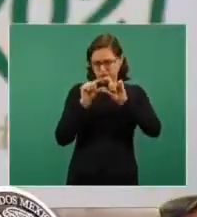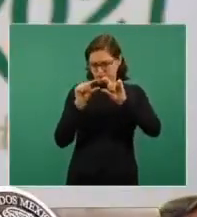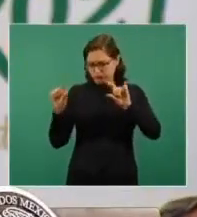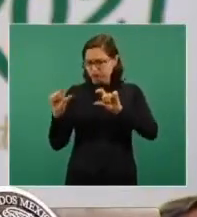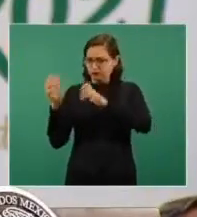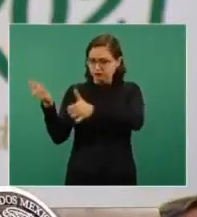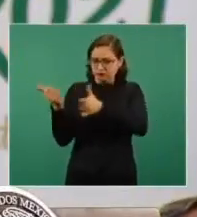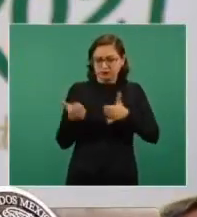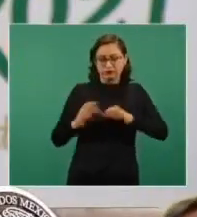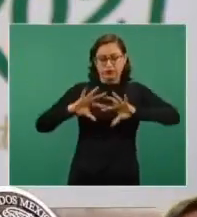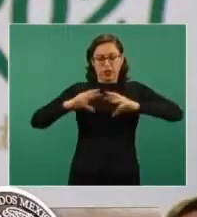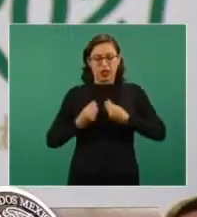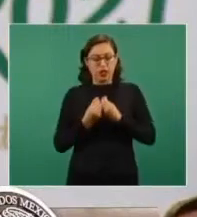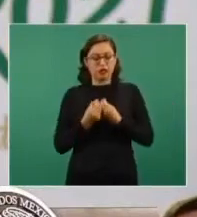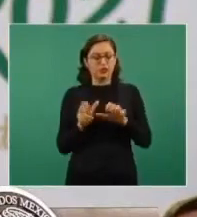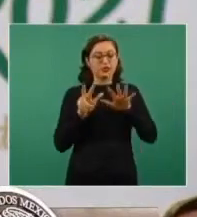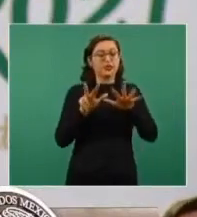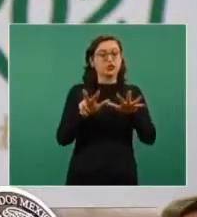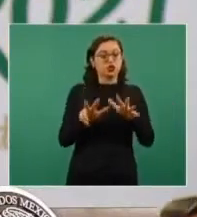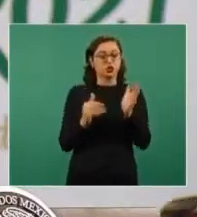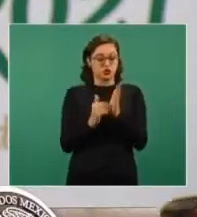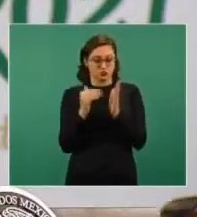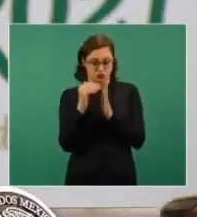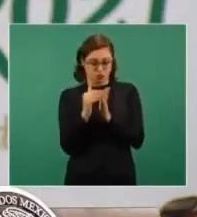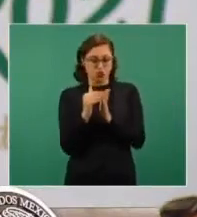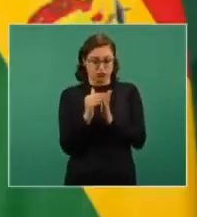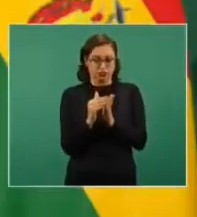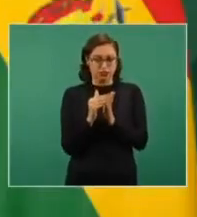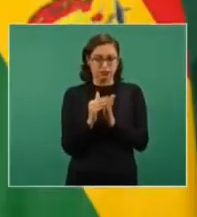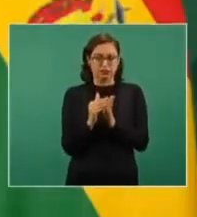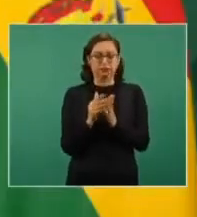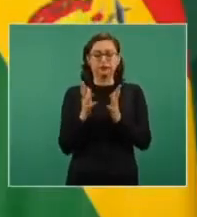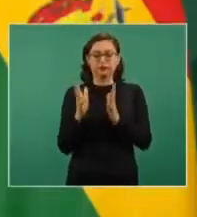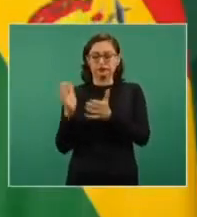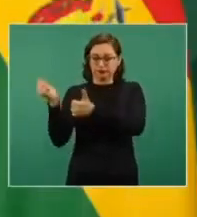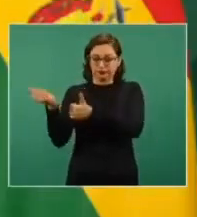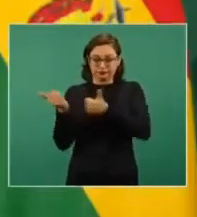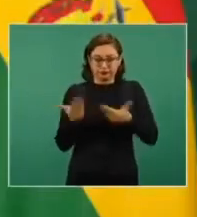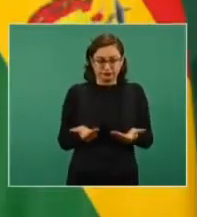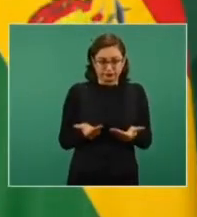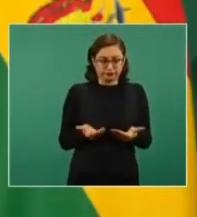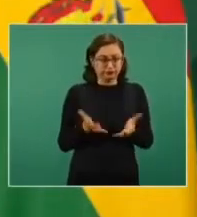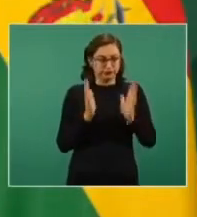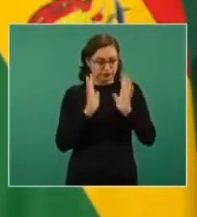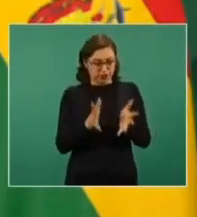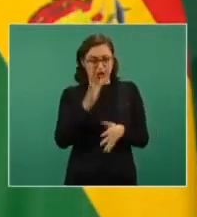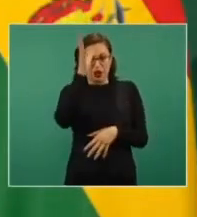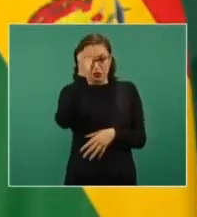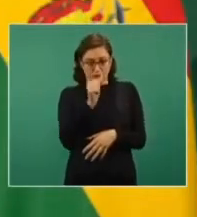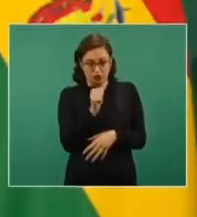total tendríamos ya 18 millones de dosis en los laboratorios Leomont, de acuerdo a ese convenio.